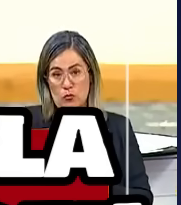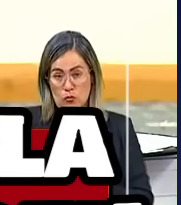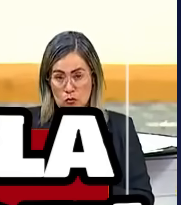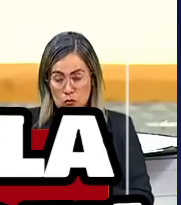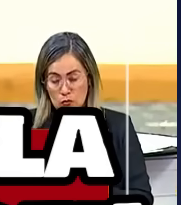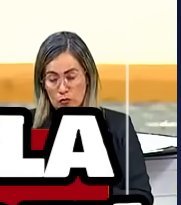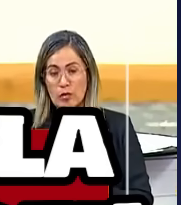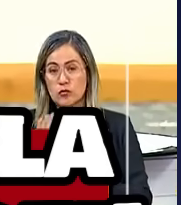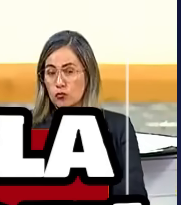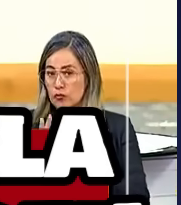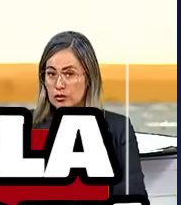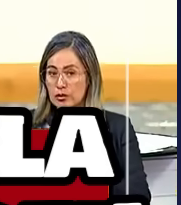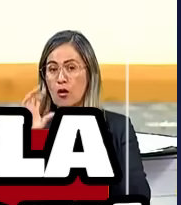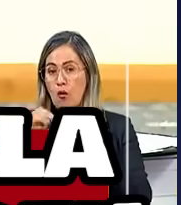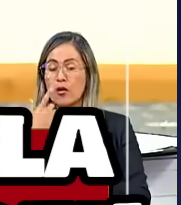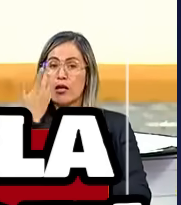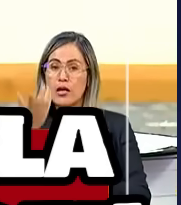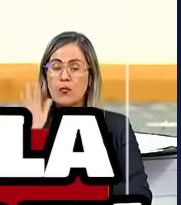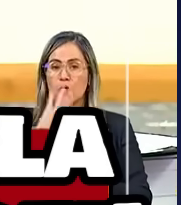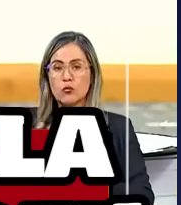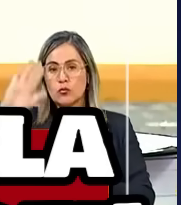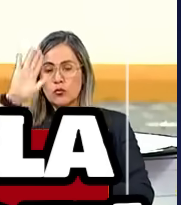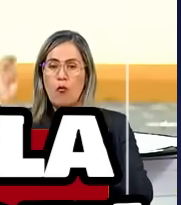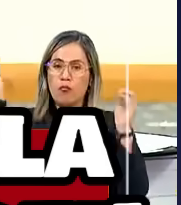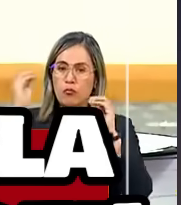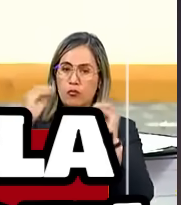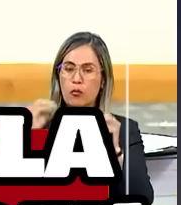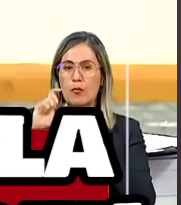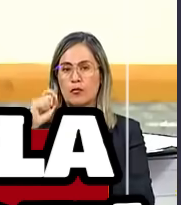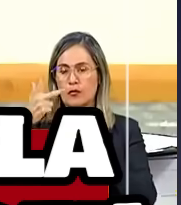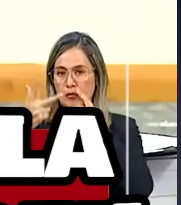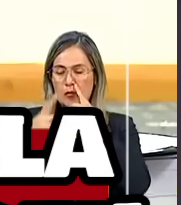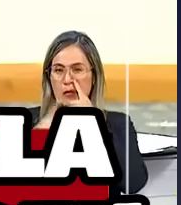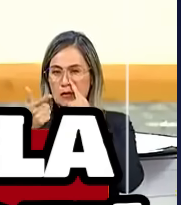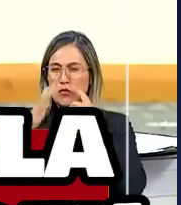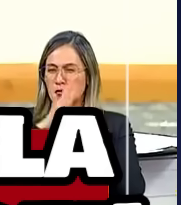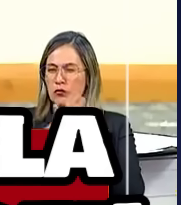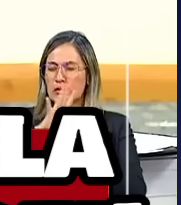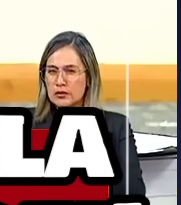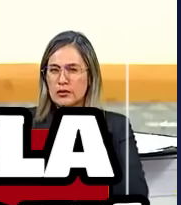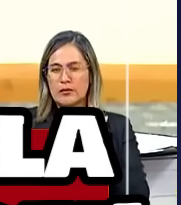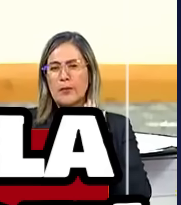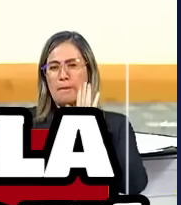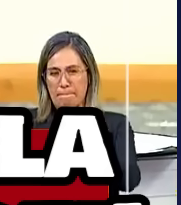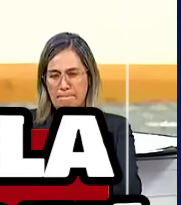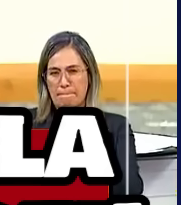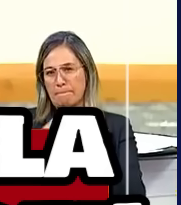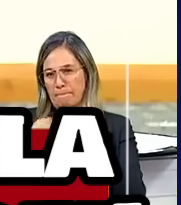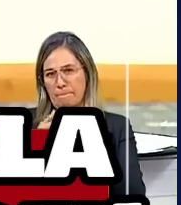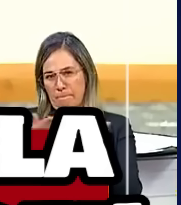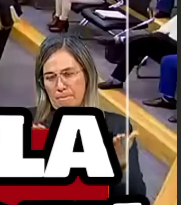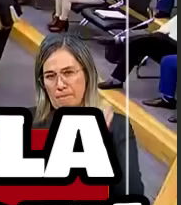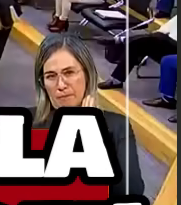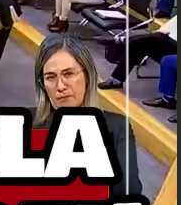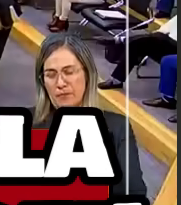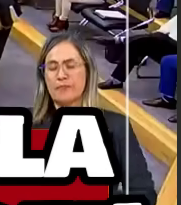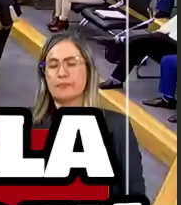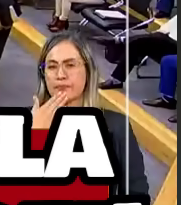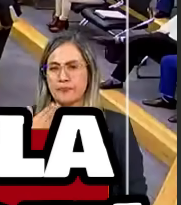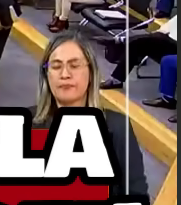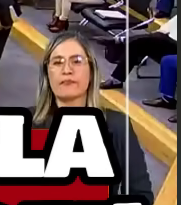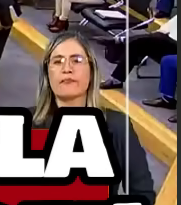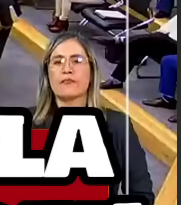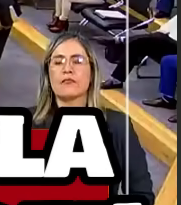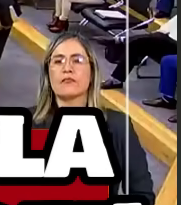todos nosotros es suficiente o queremos entrar en la discusión del punto. Es suficiente para ponerlo a consideración de todos nosotros. Muy bien,